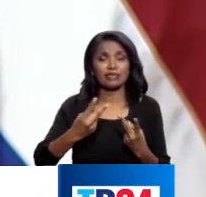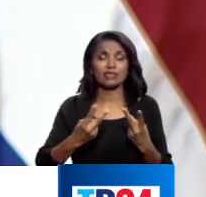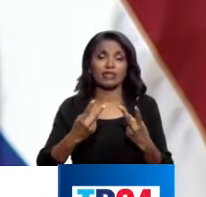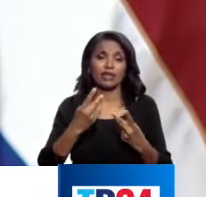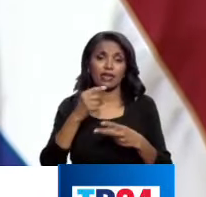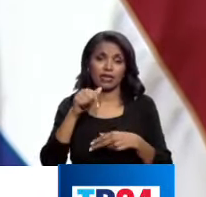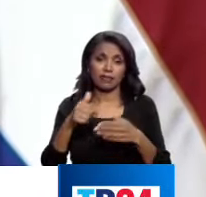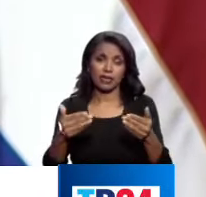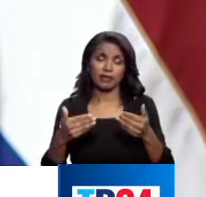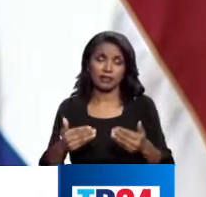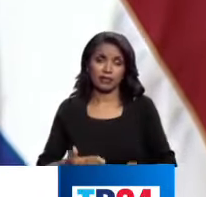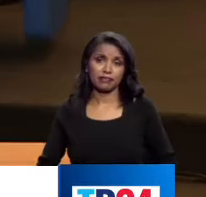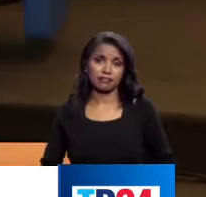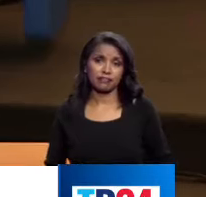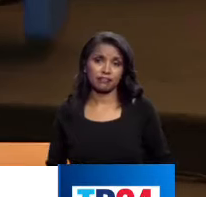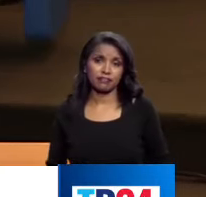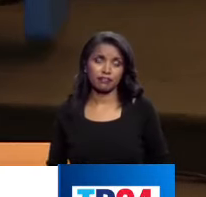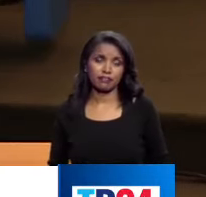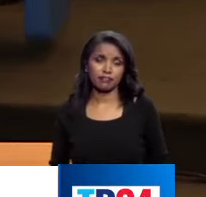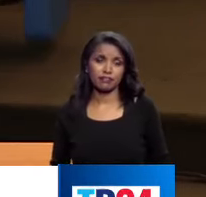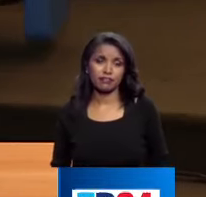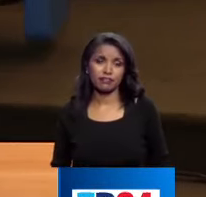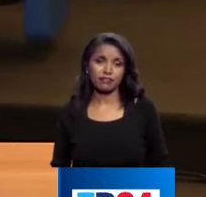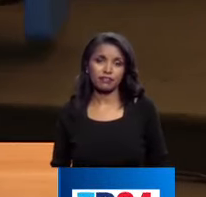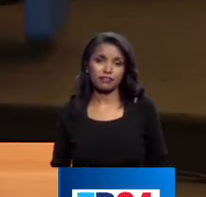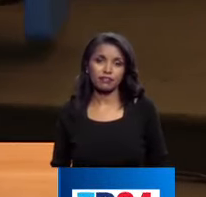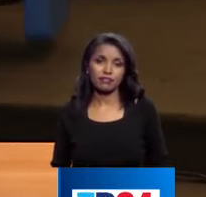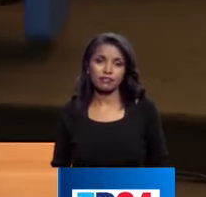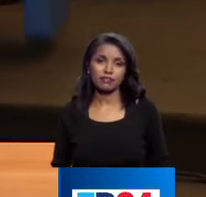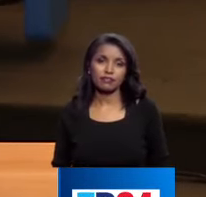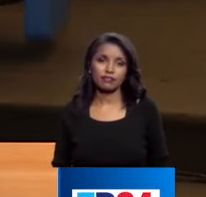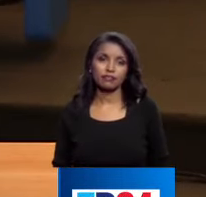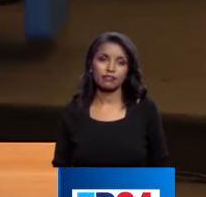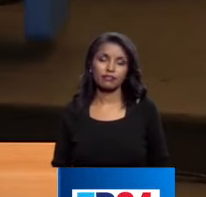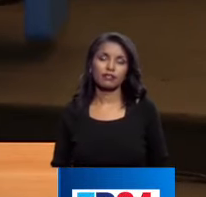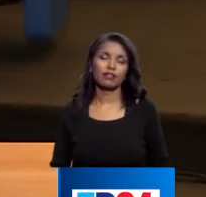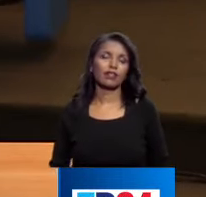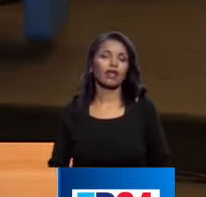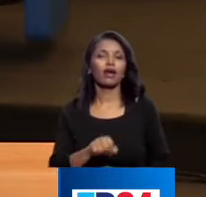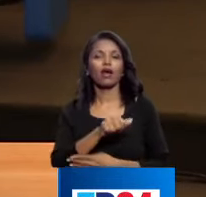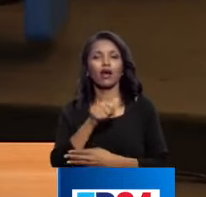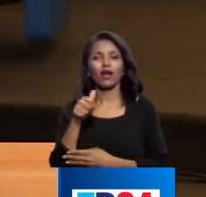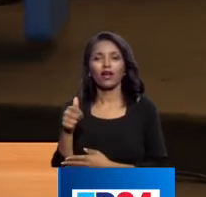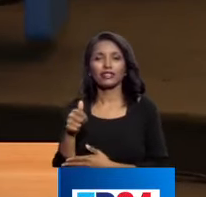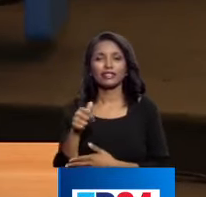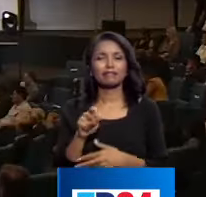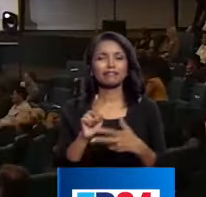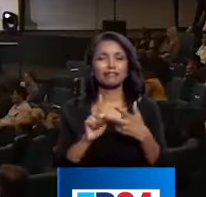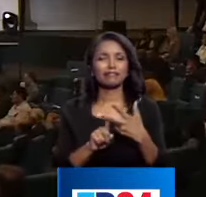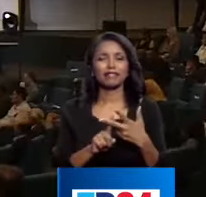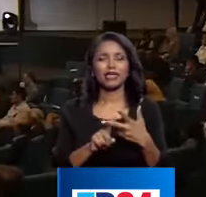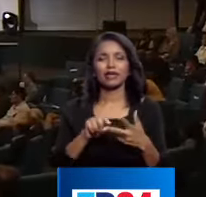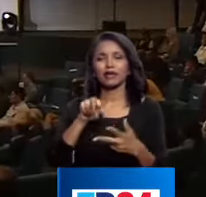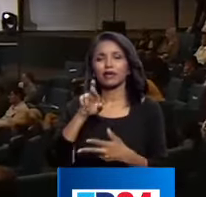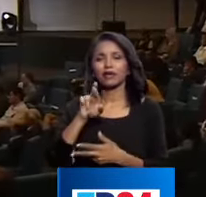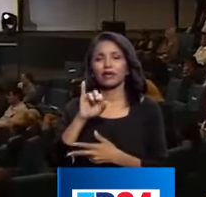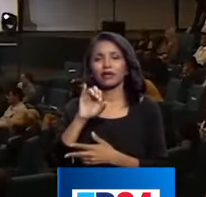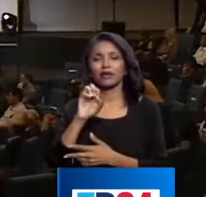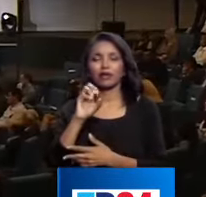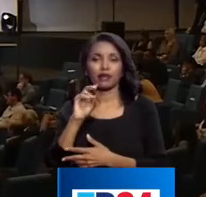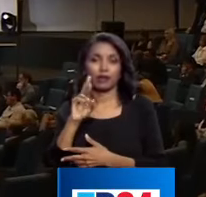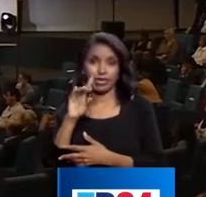sino también nacional. Le agradecemos al candidato Carrizo. Es el turno de Ricardo Lombana. Misma